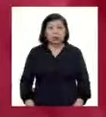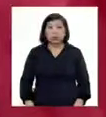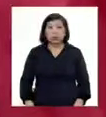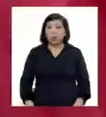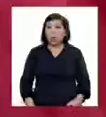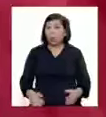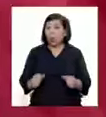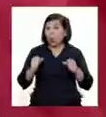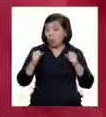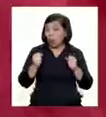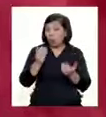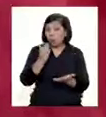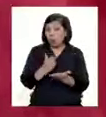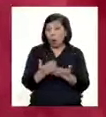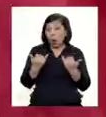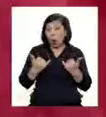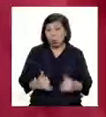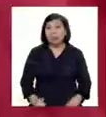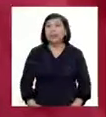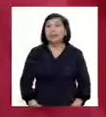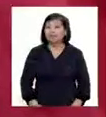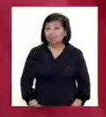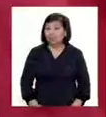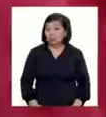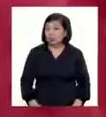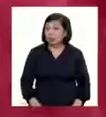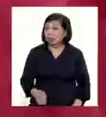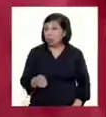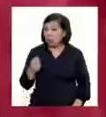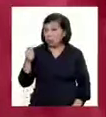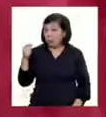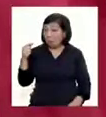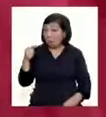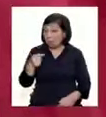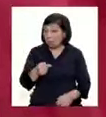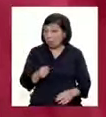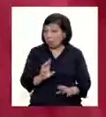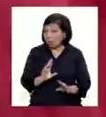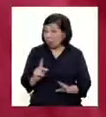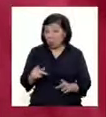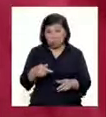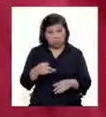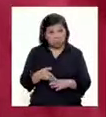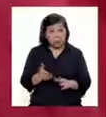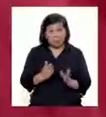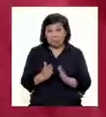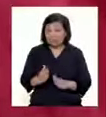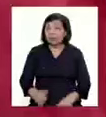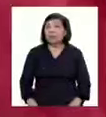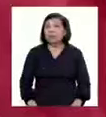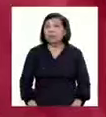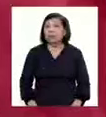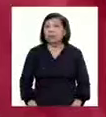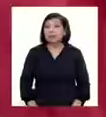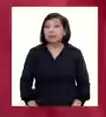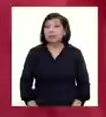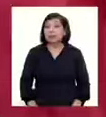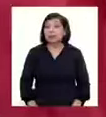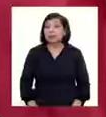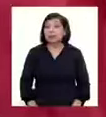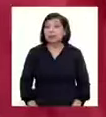parar el transporte el día de hoy, ¿no? Incluso con una amenaza de atacar buses que no acaten esta medida